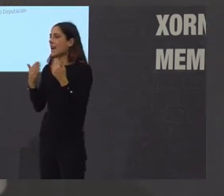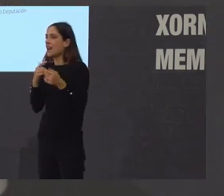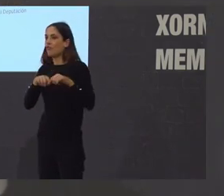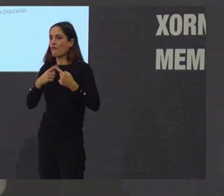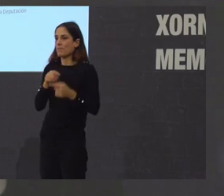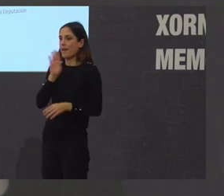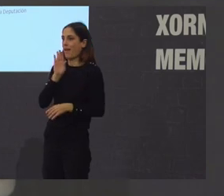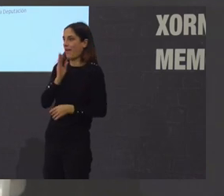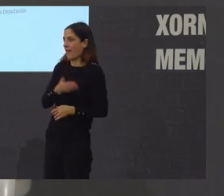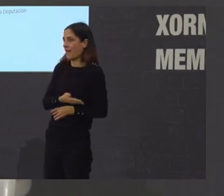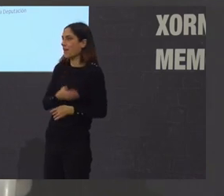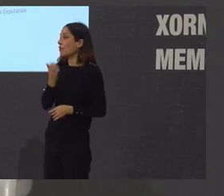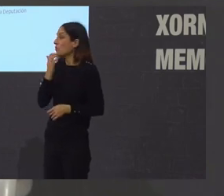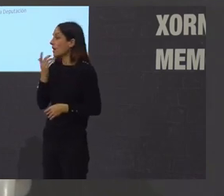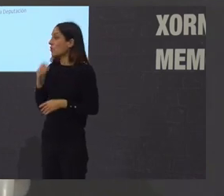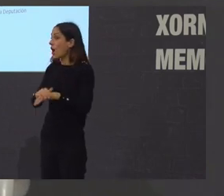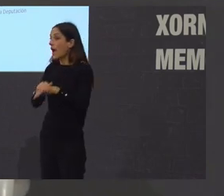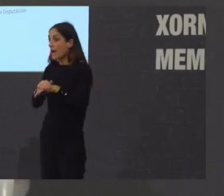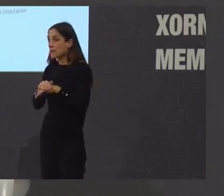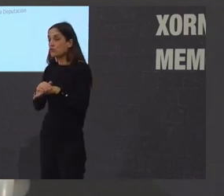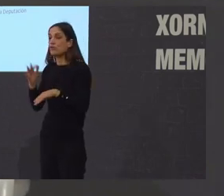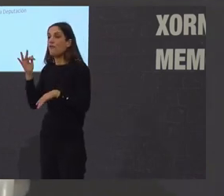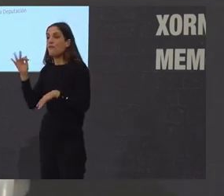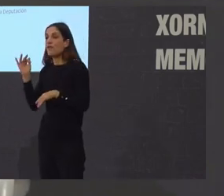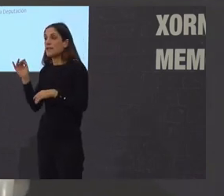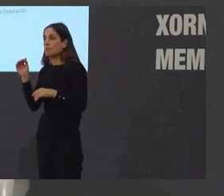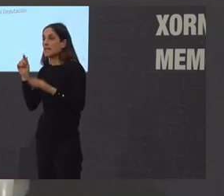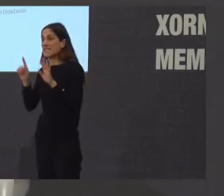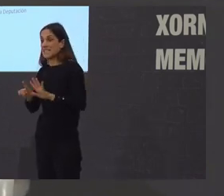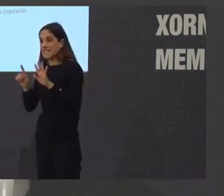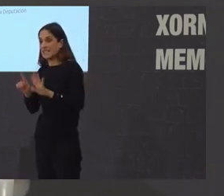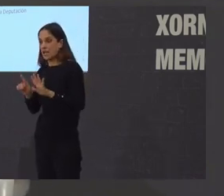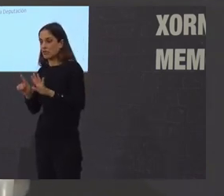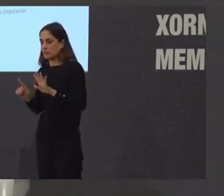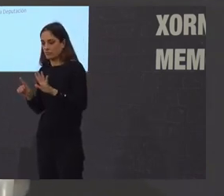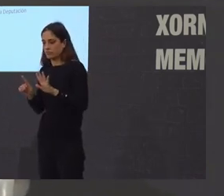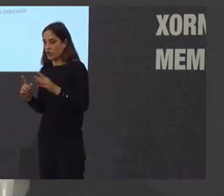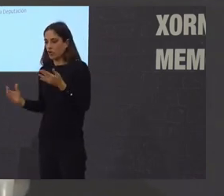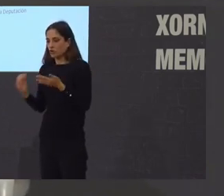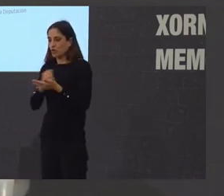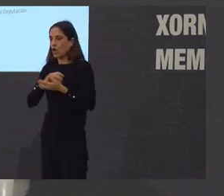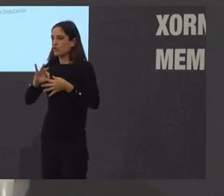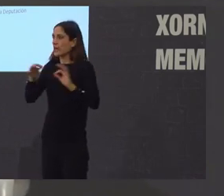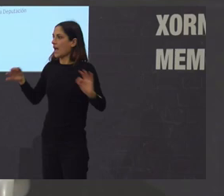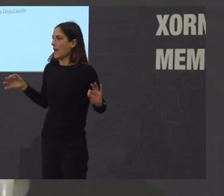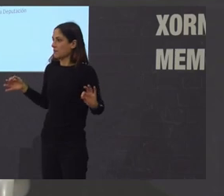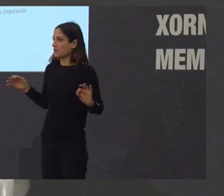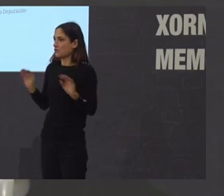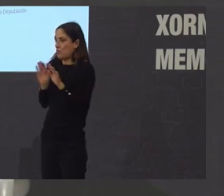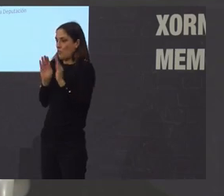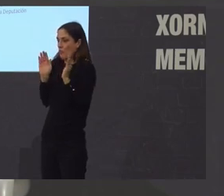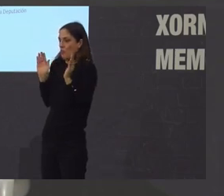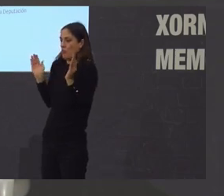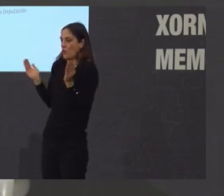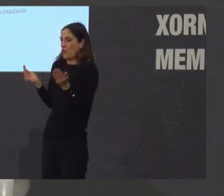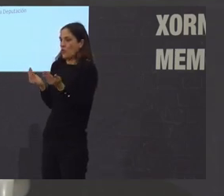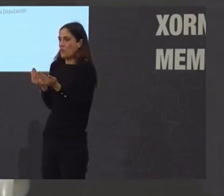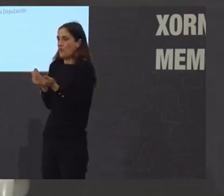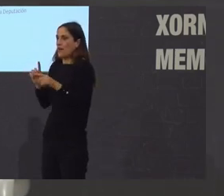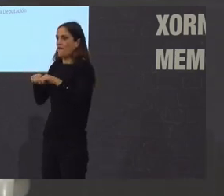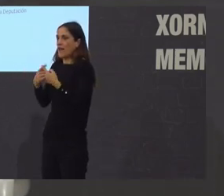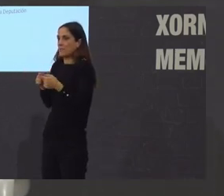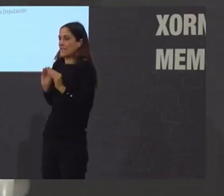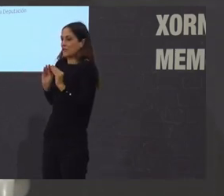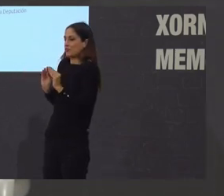los amigos de Felipe VI, todos los amigos de Felipe VI, la relación de esa burbuja endogámica, esa corte de